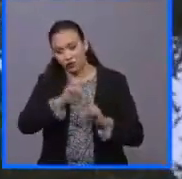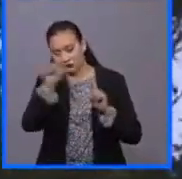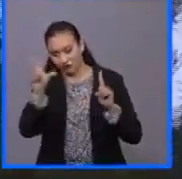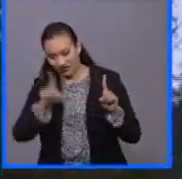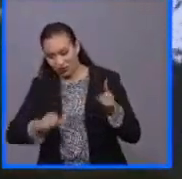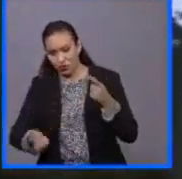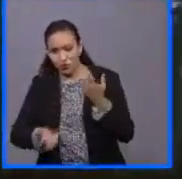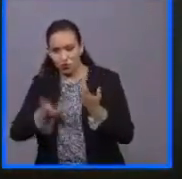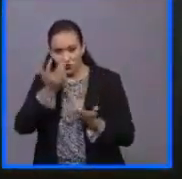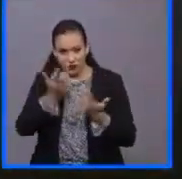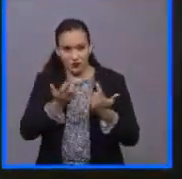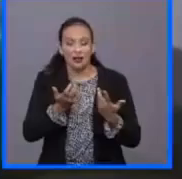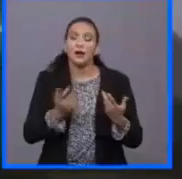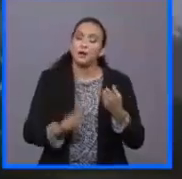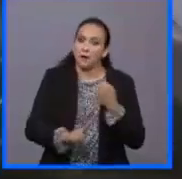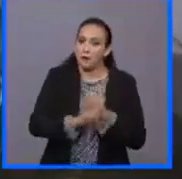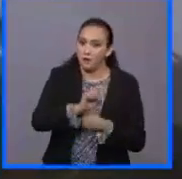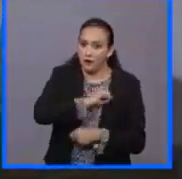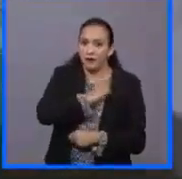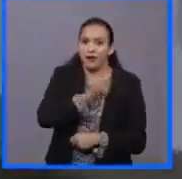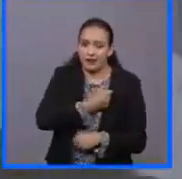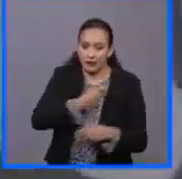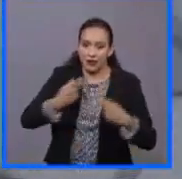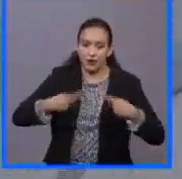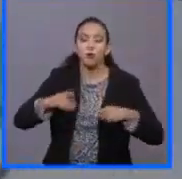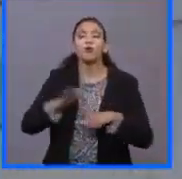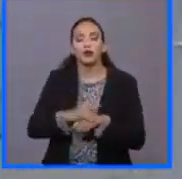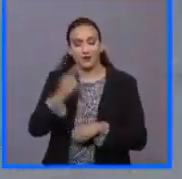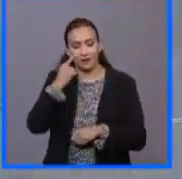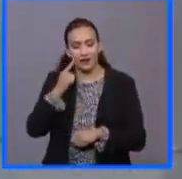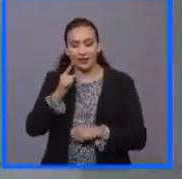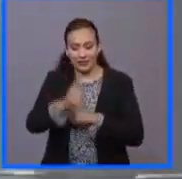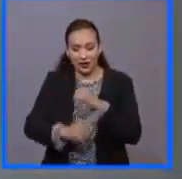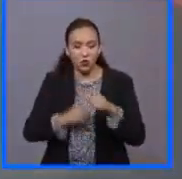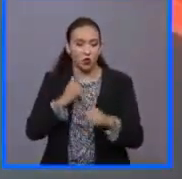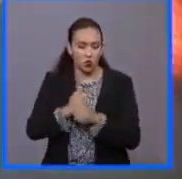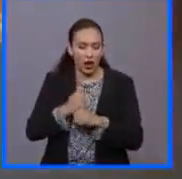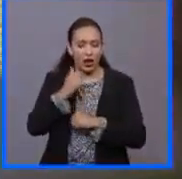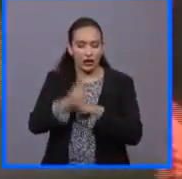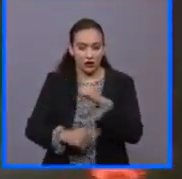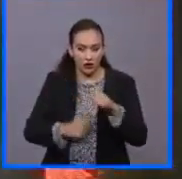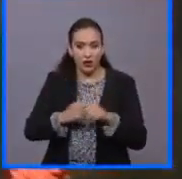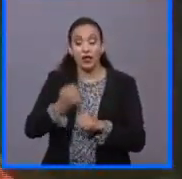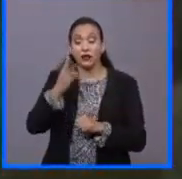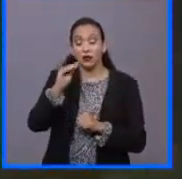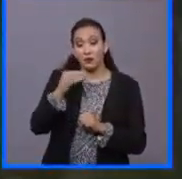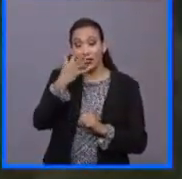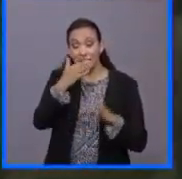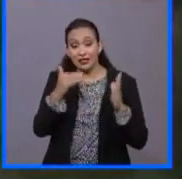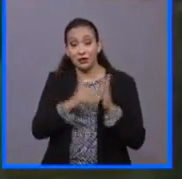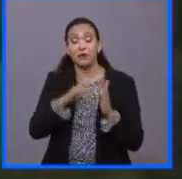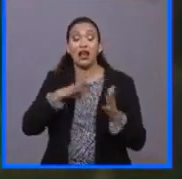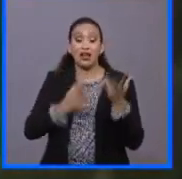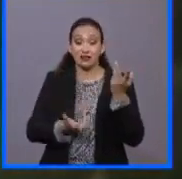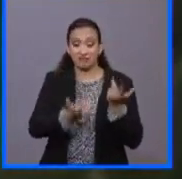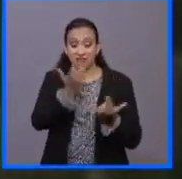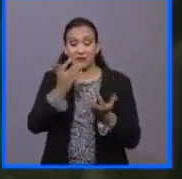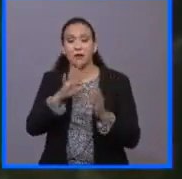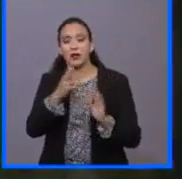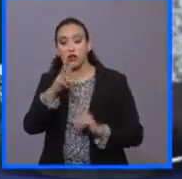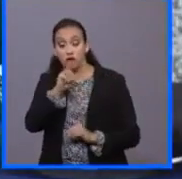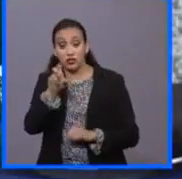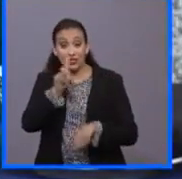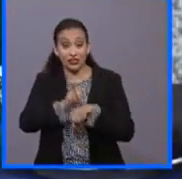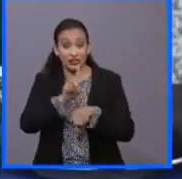en un grave problema de salud pública, ya que anualmente se registran más de 95,000, es decir, 260